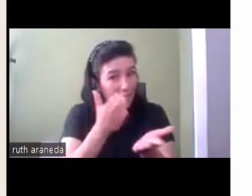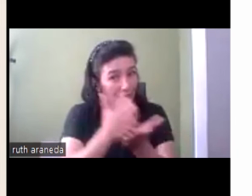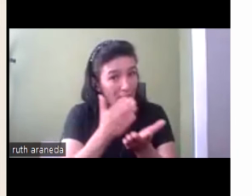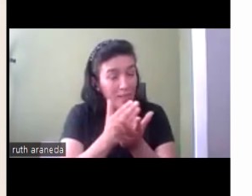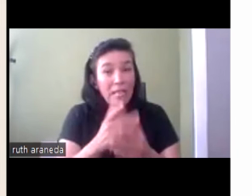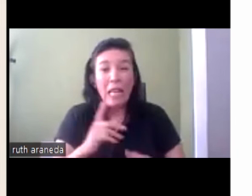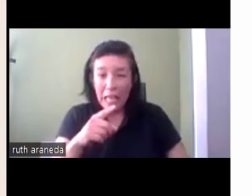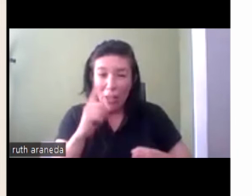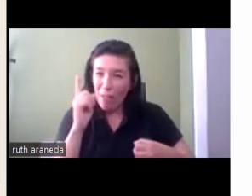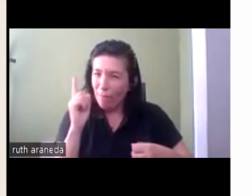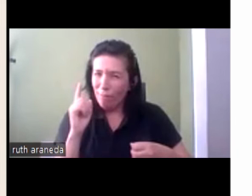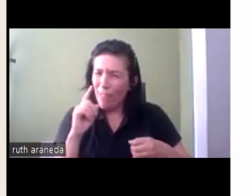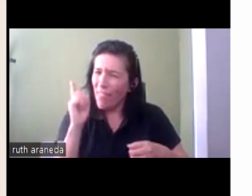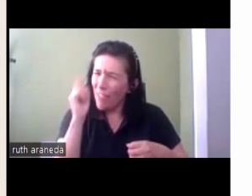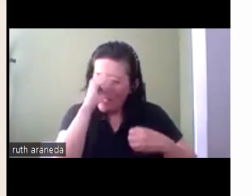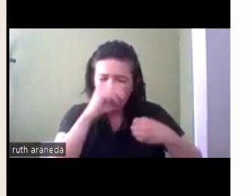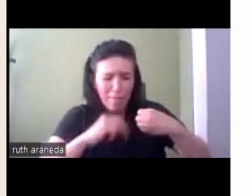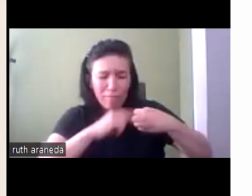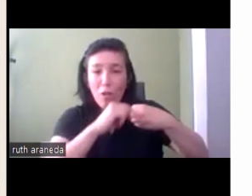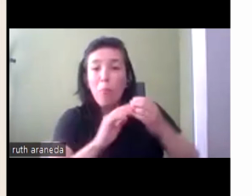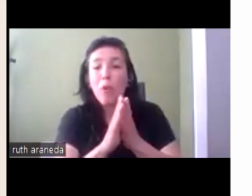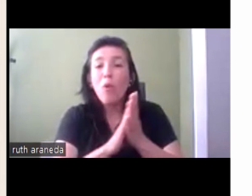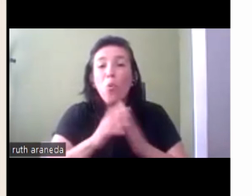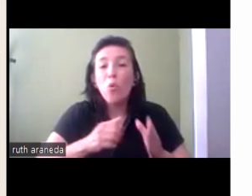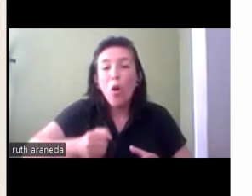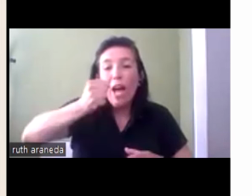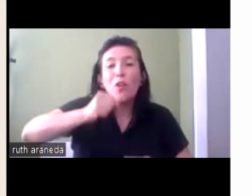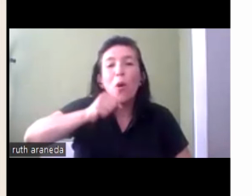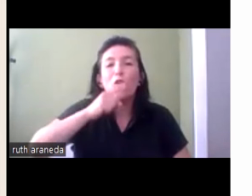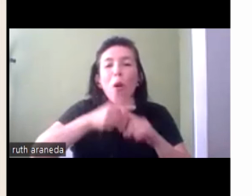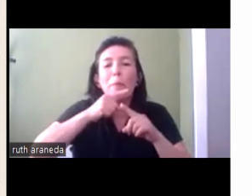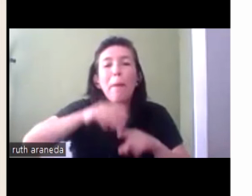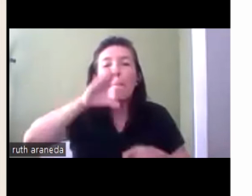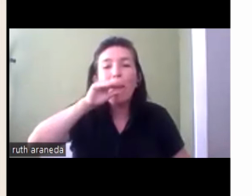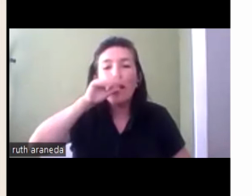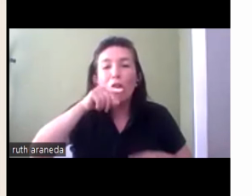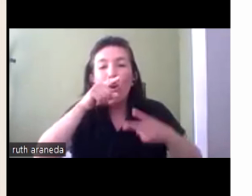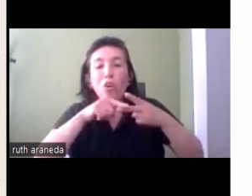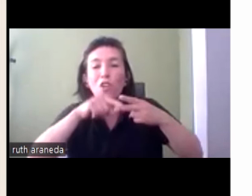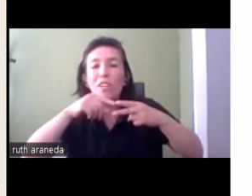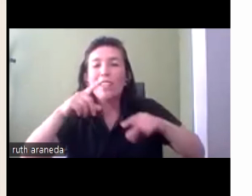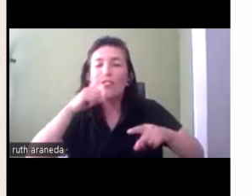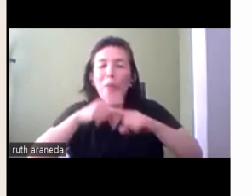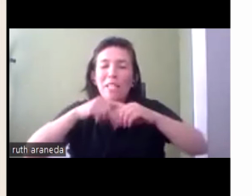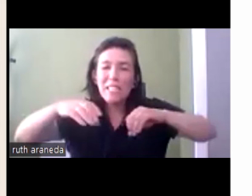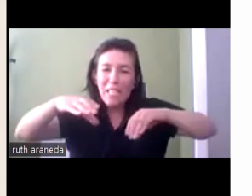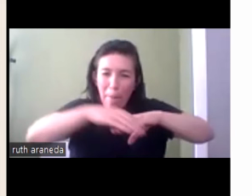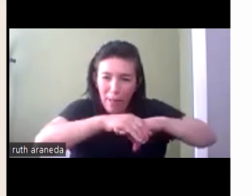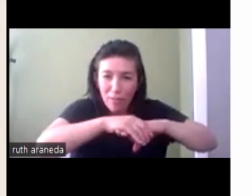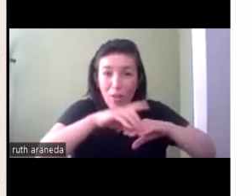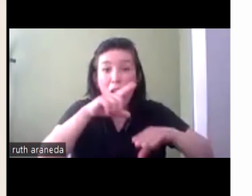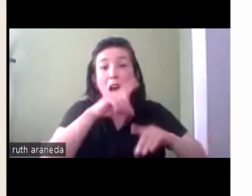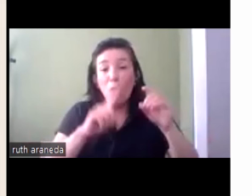diseños visuales. Entre estos tipos cerámicos tenemos los jarros patos, las urnas, los jarros zapatos, las escudillas, las piezas zoomorfas,